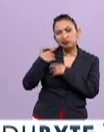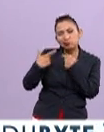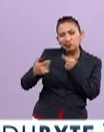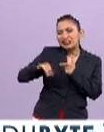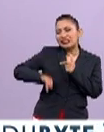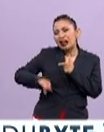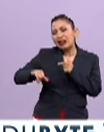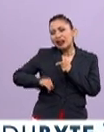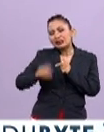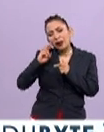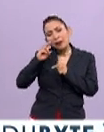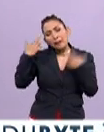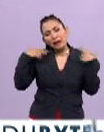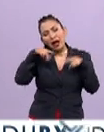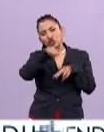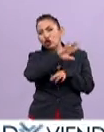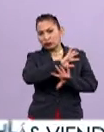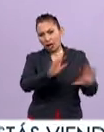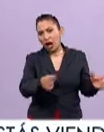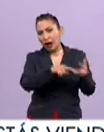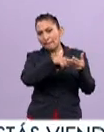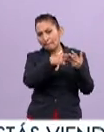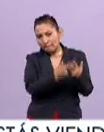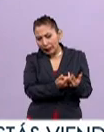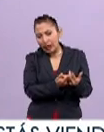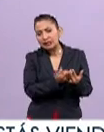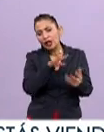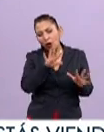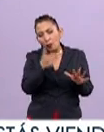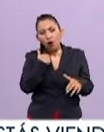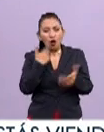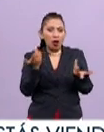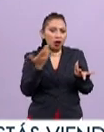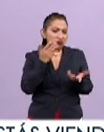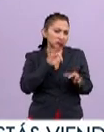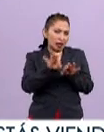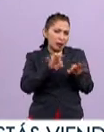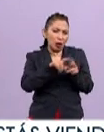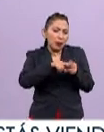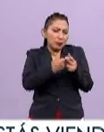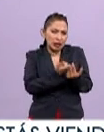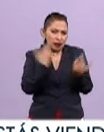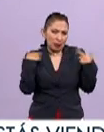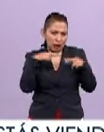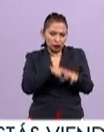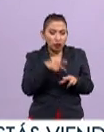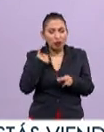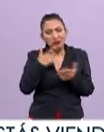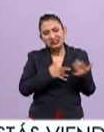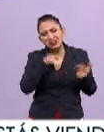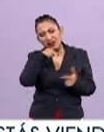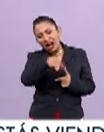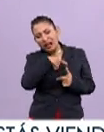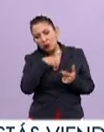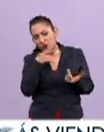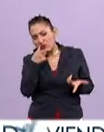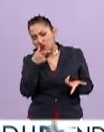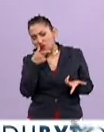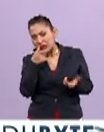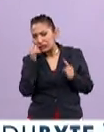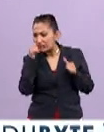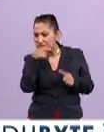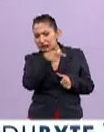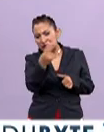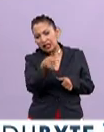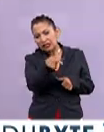interesaba trabajar con profesores que estuvieran iniciándose en la carrera docente, que fueran principiantes. Sentíamos que ahí había un foco